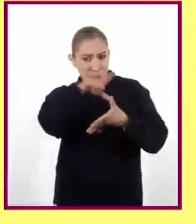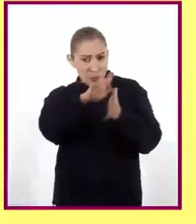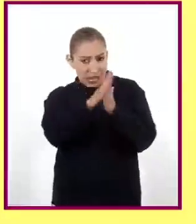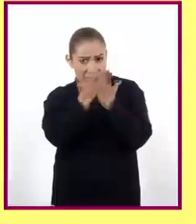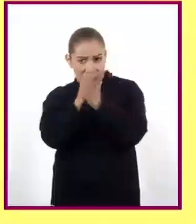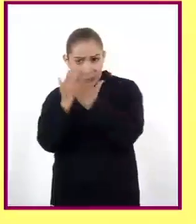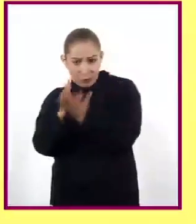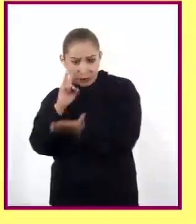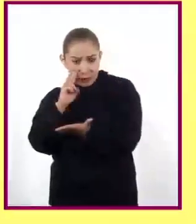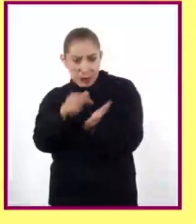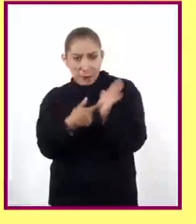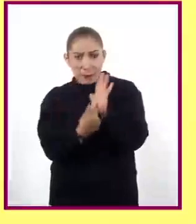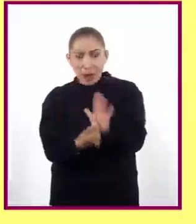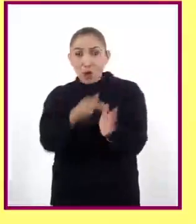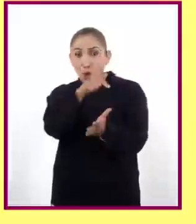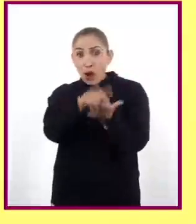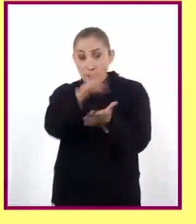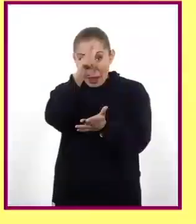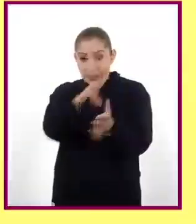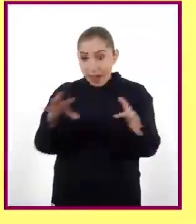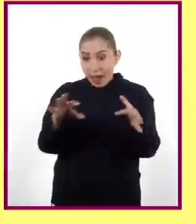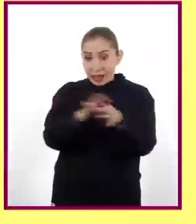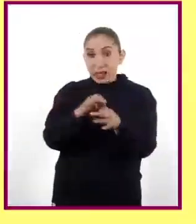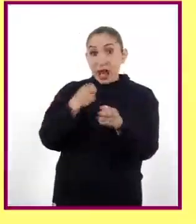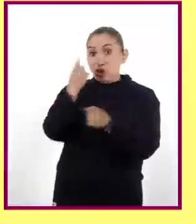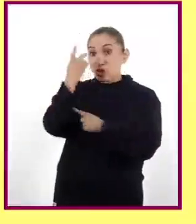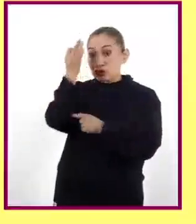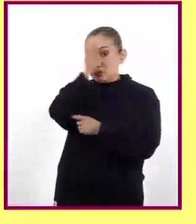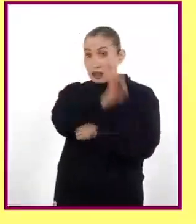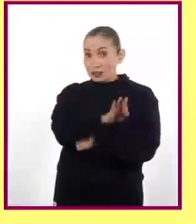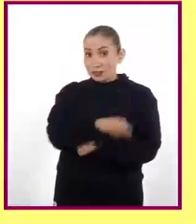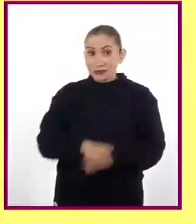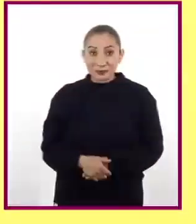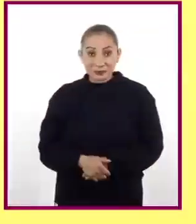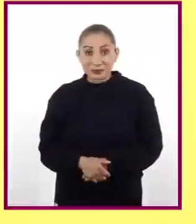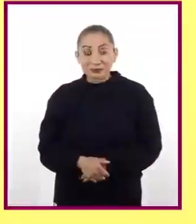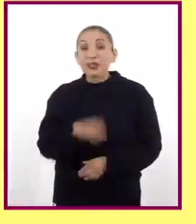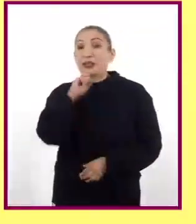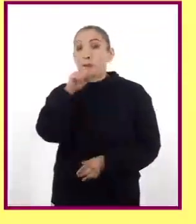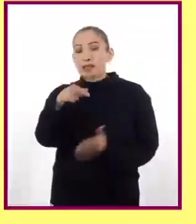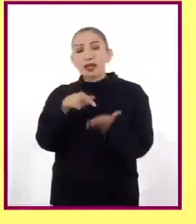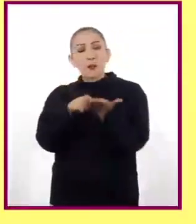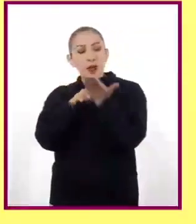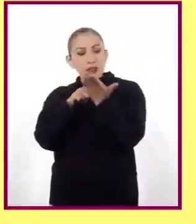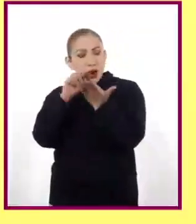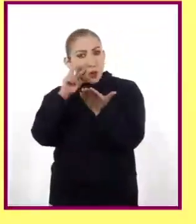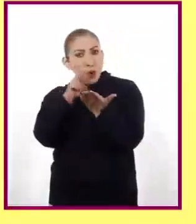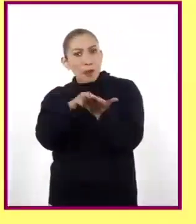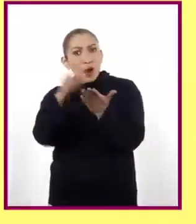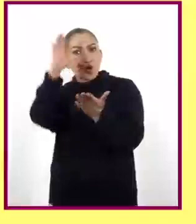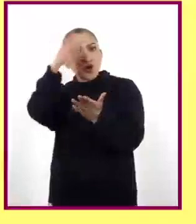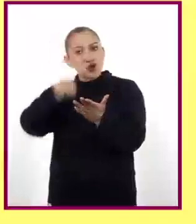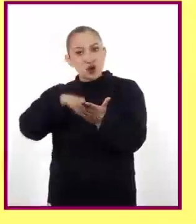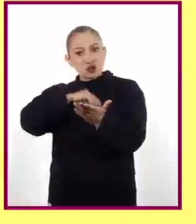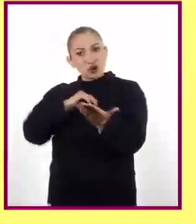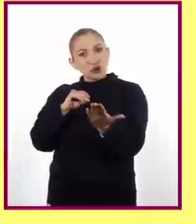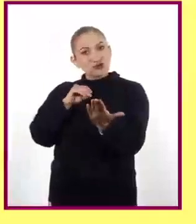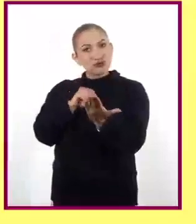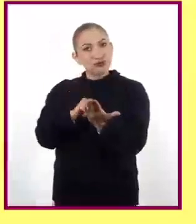latinoamericana se presenten lugares reales y ficticios? ¿Y que se muestren rasgos de nuestra